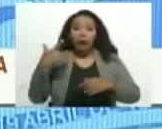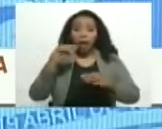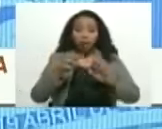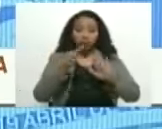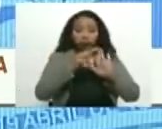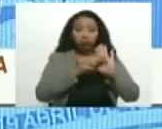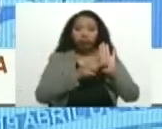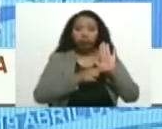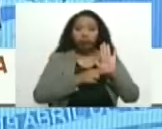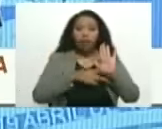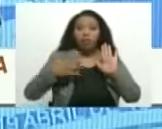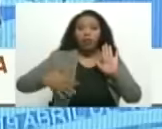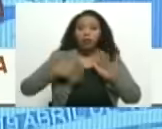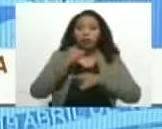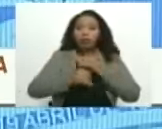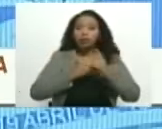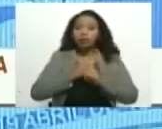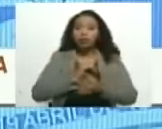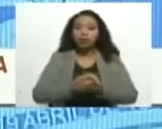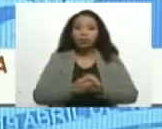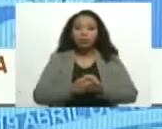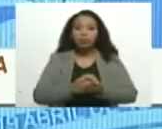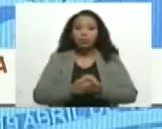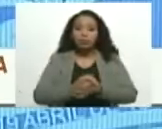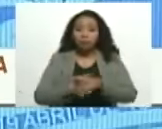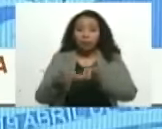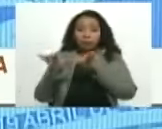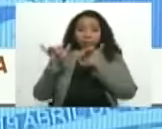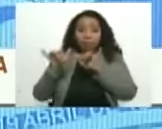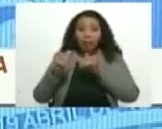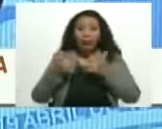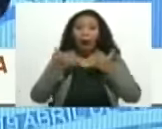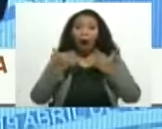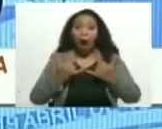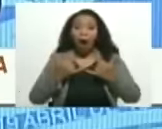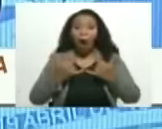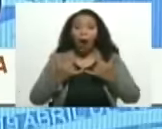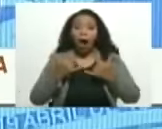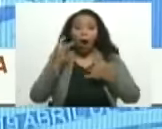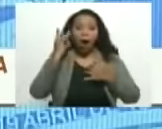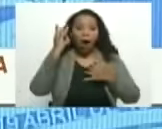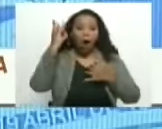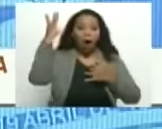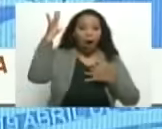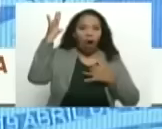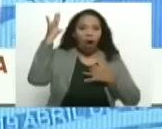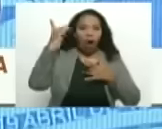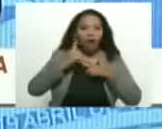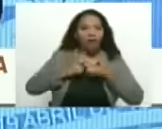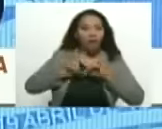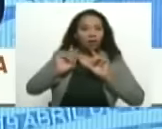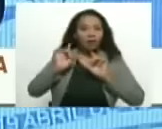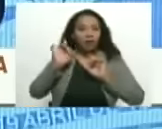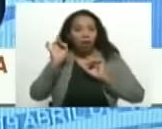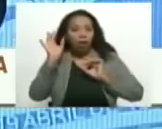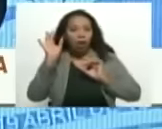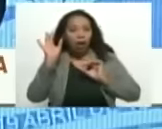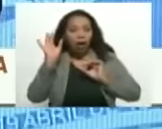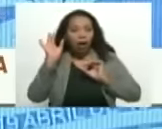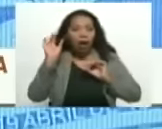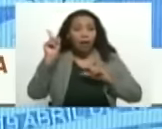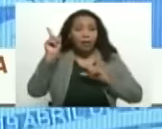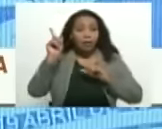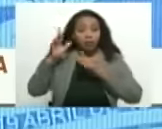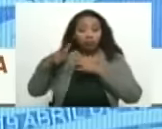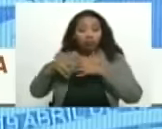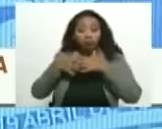derecho internacional. Pues esos mismos, ahora con un maquillaje diferente, porque así son las administraciones demócratas en los Estados Unidos de